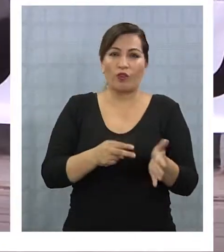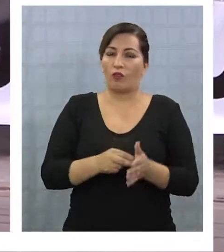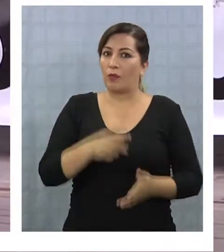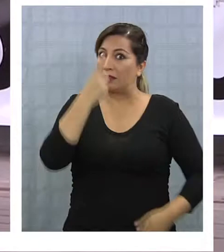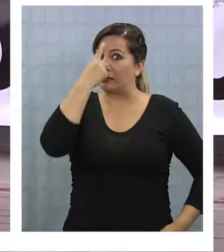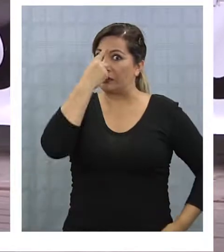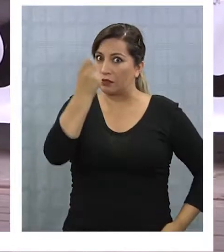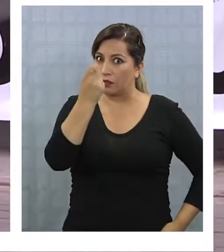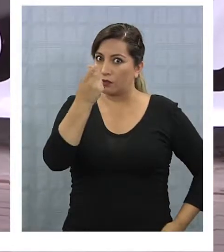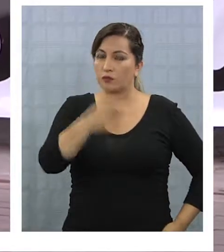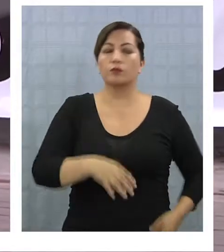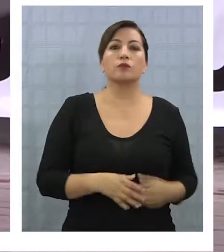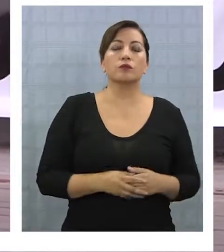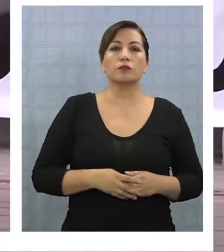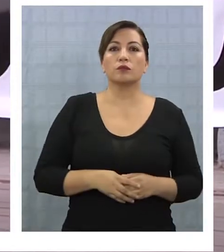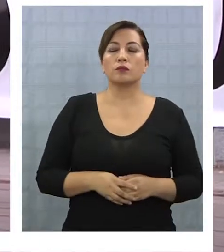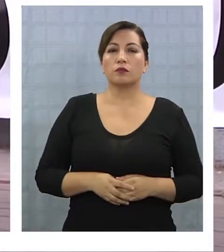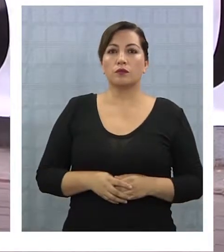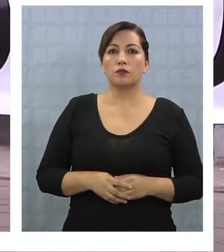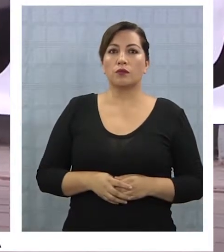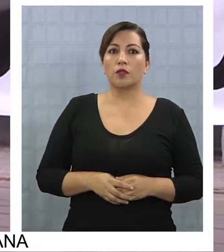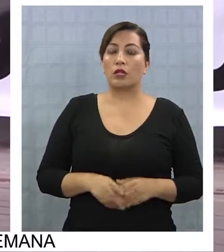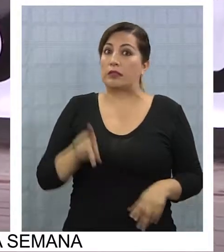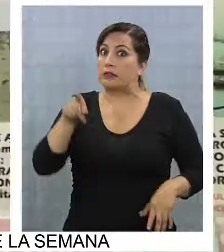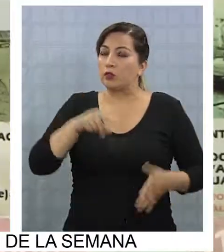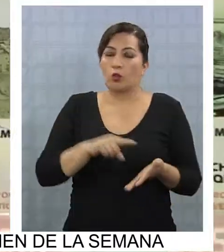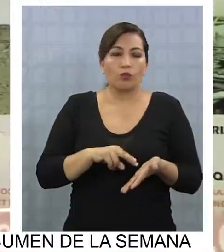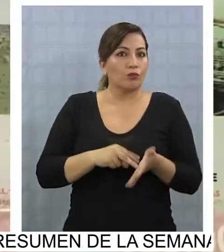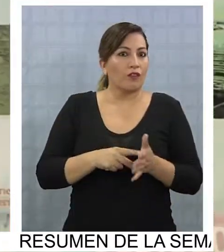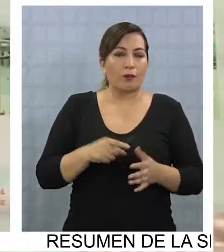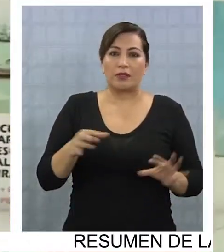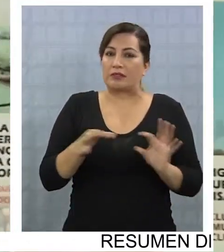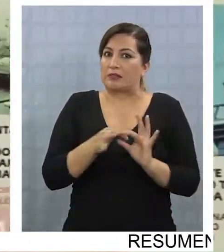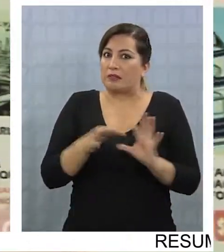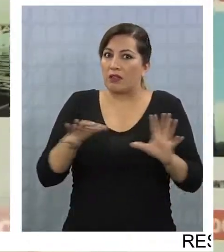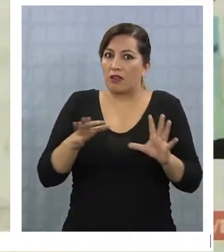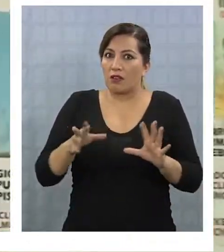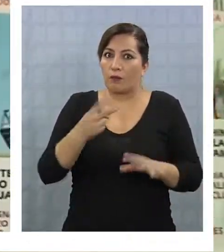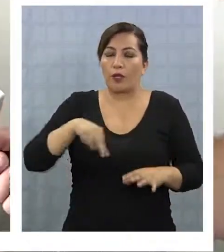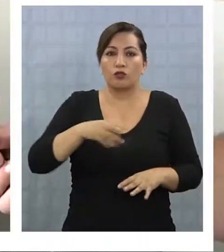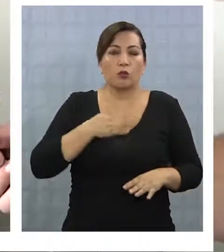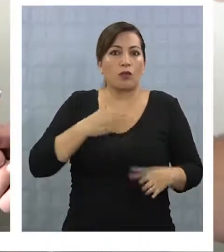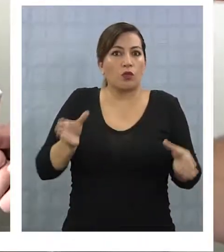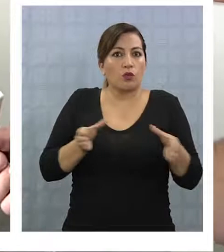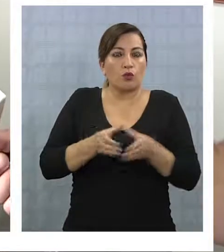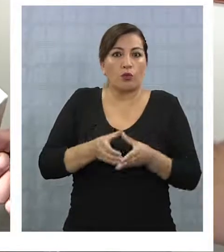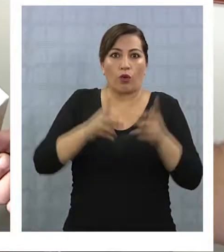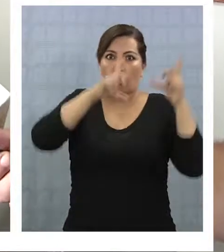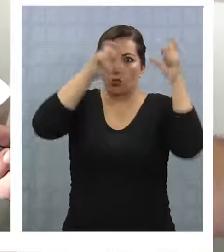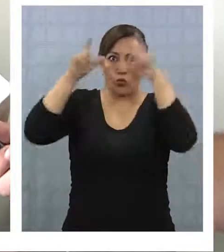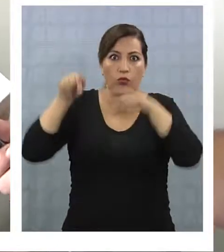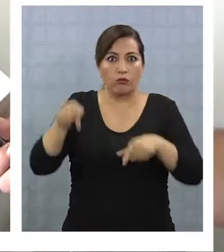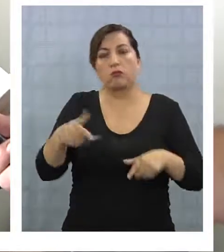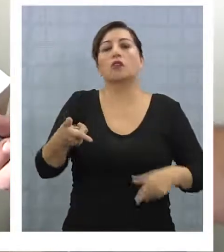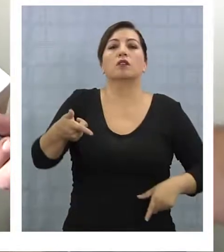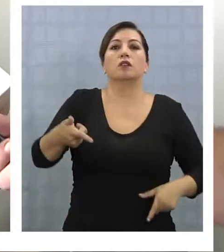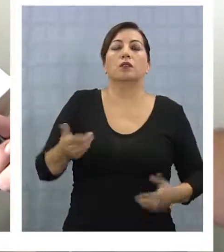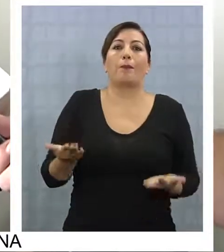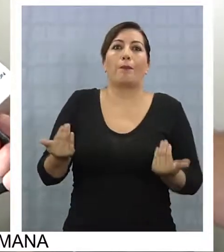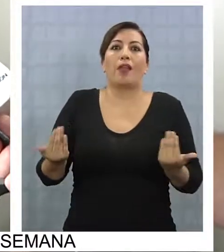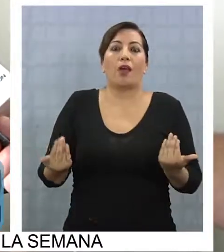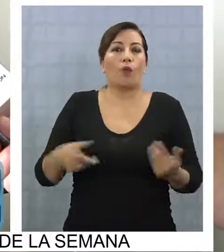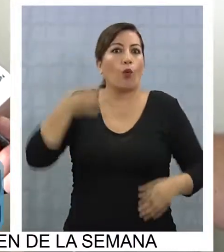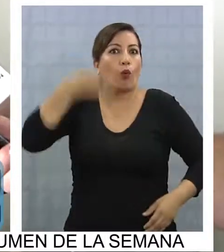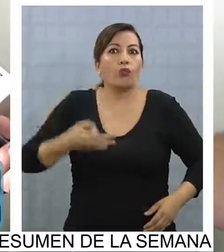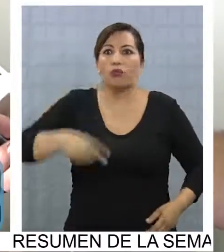problema bastante serio. Ha sido bastante dramático, ¿no? Para nosotros como agencia de turismo generalmente esperamos que